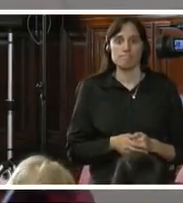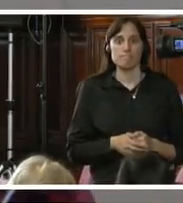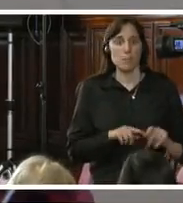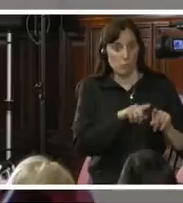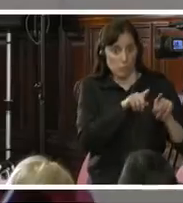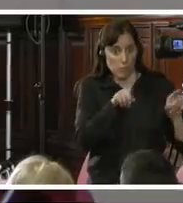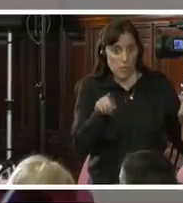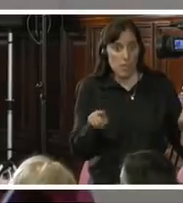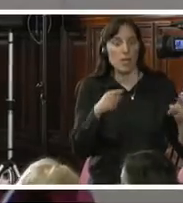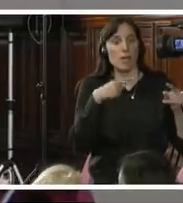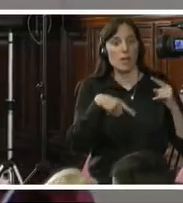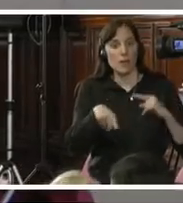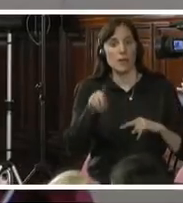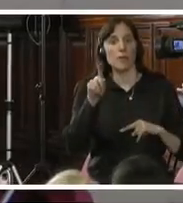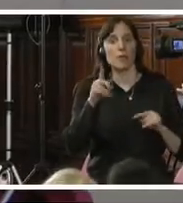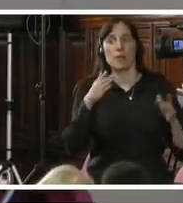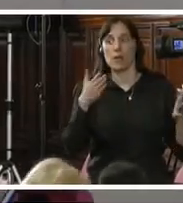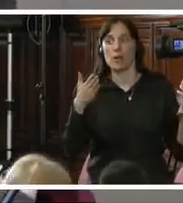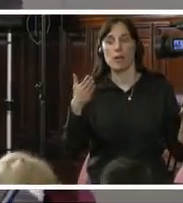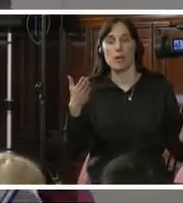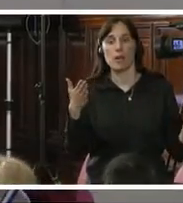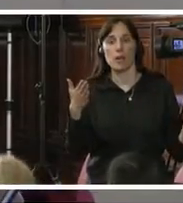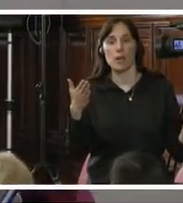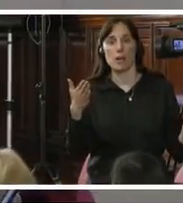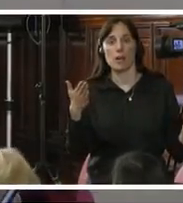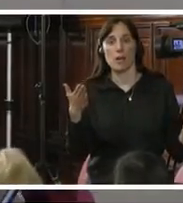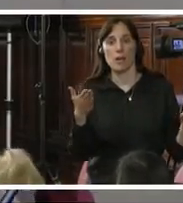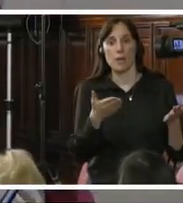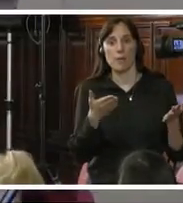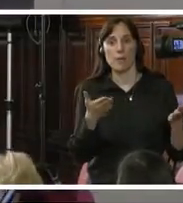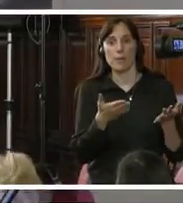ustedes entonces van a tener